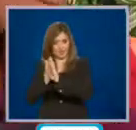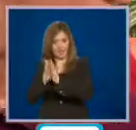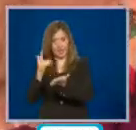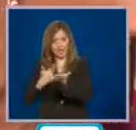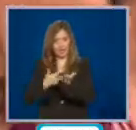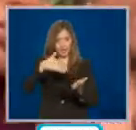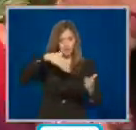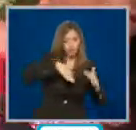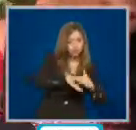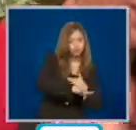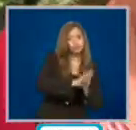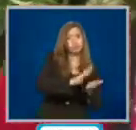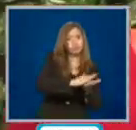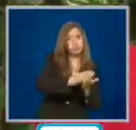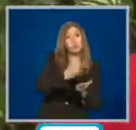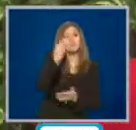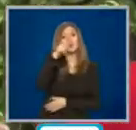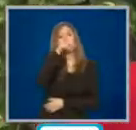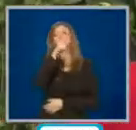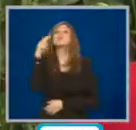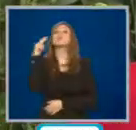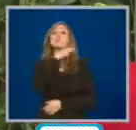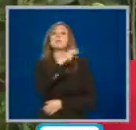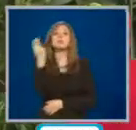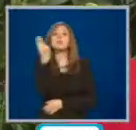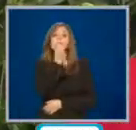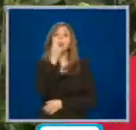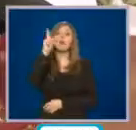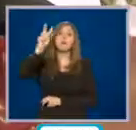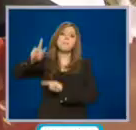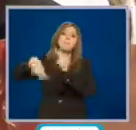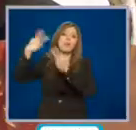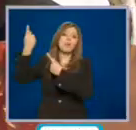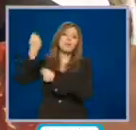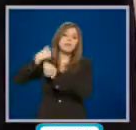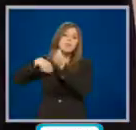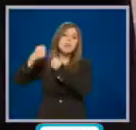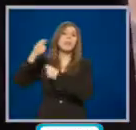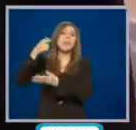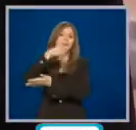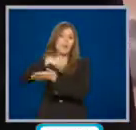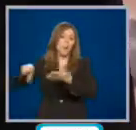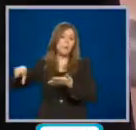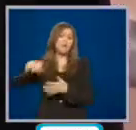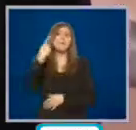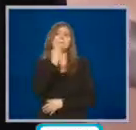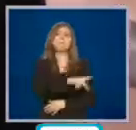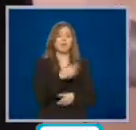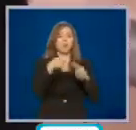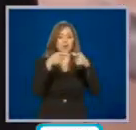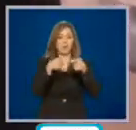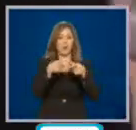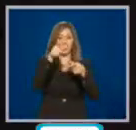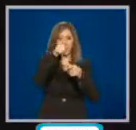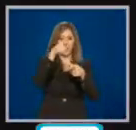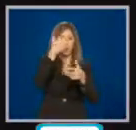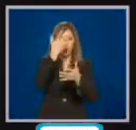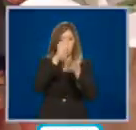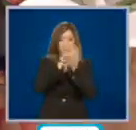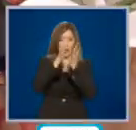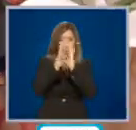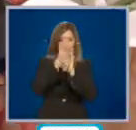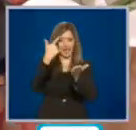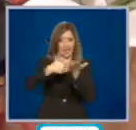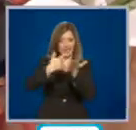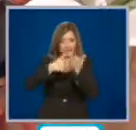Si tenemos prisa, pues obviamente podemos salir a la tienda y comprar las que ya nos venden Va, ya me hechas, ¿no? parece Pero la verdad van a ver que cambia totalmente Cuando